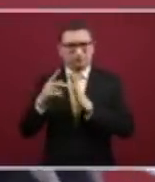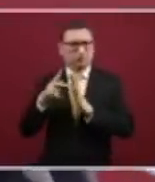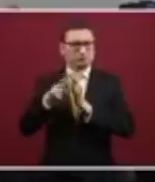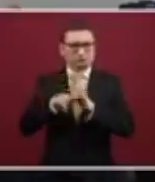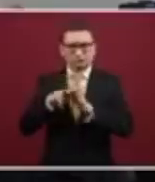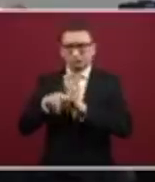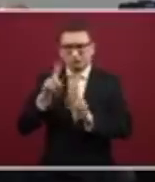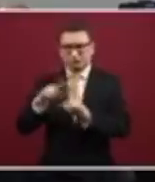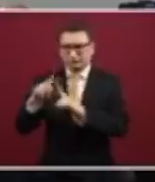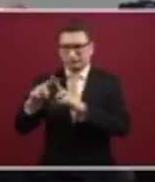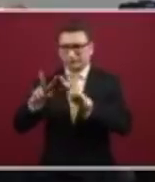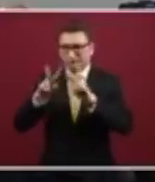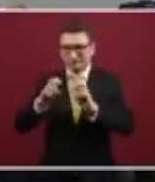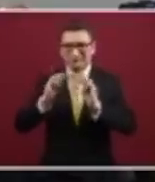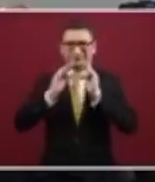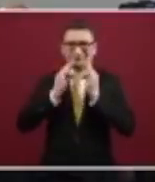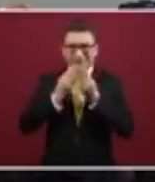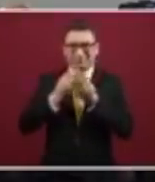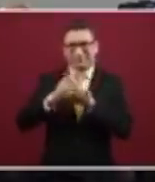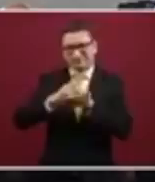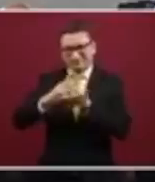con este tema,